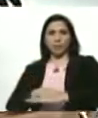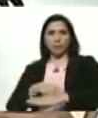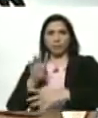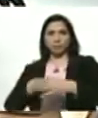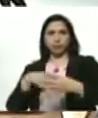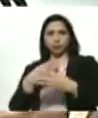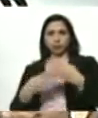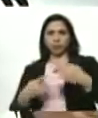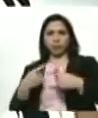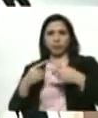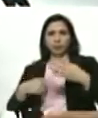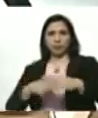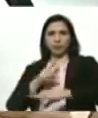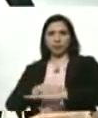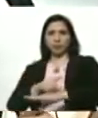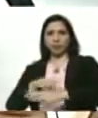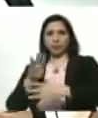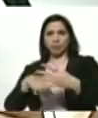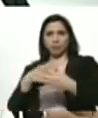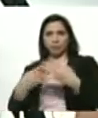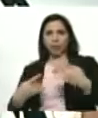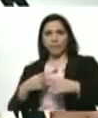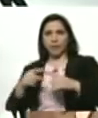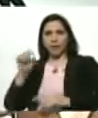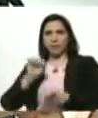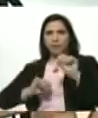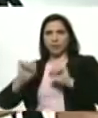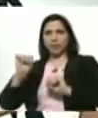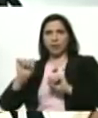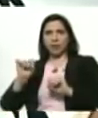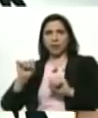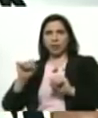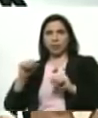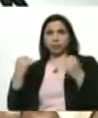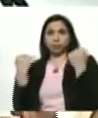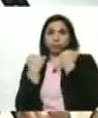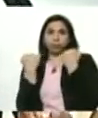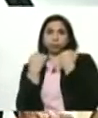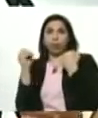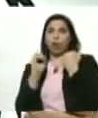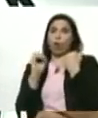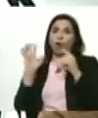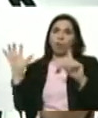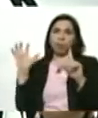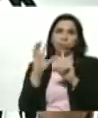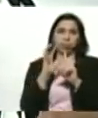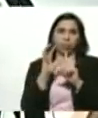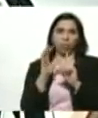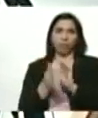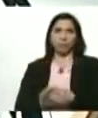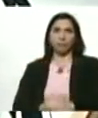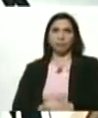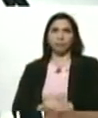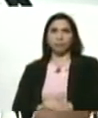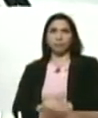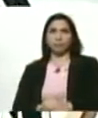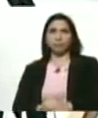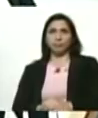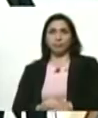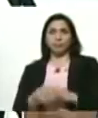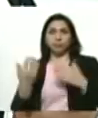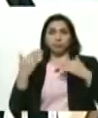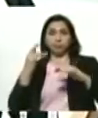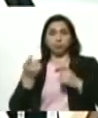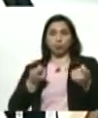distintas franjas horarias justamente para evitar embotellamientos o para aglomeraciones que en esta etapa de